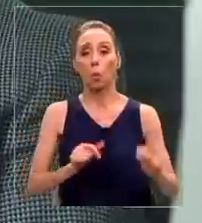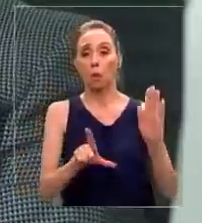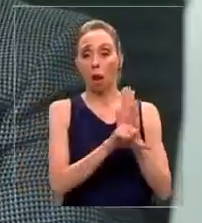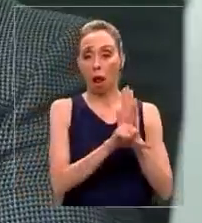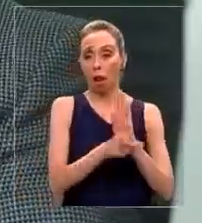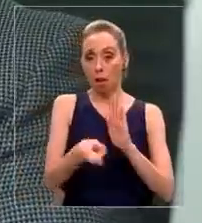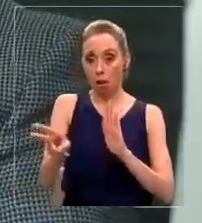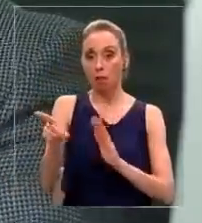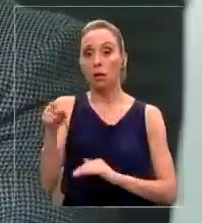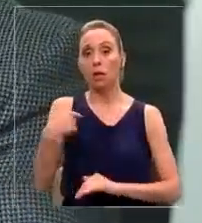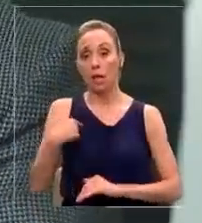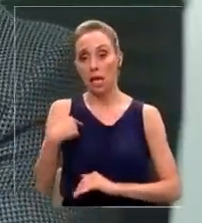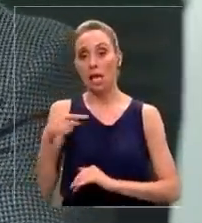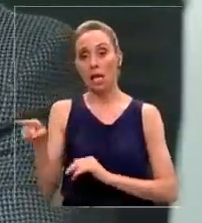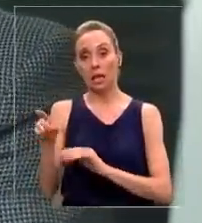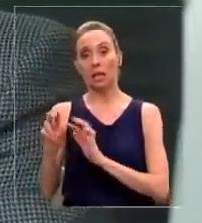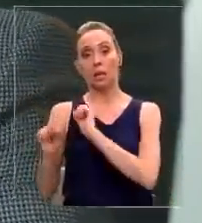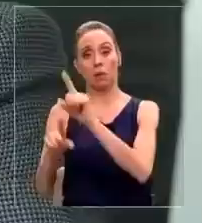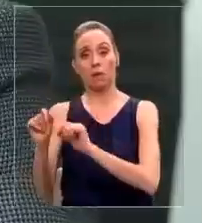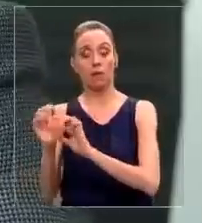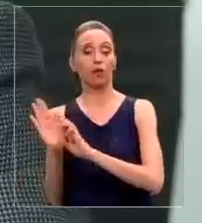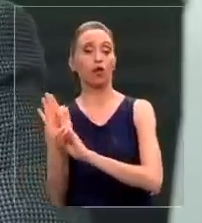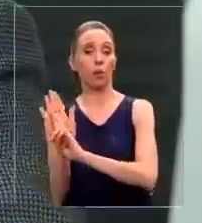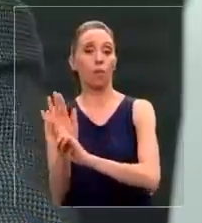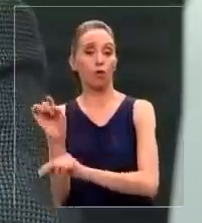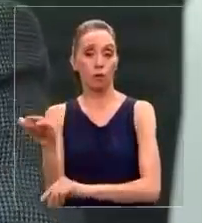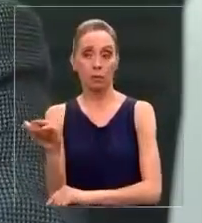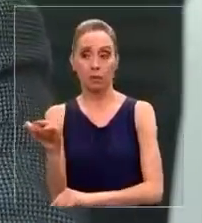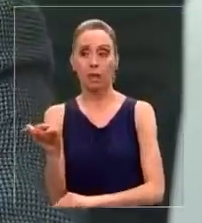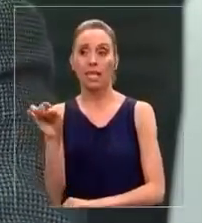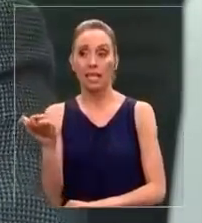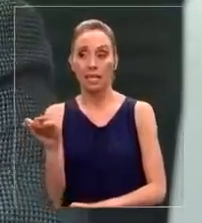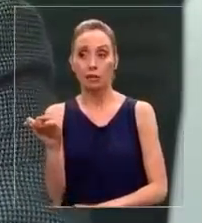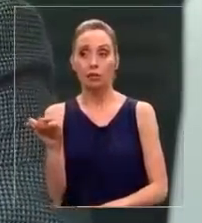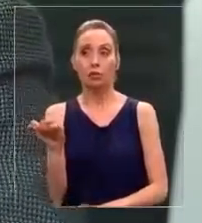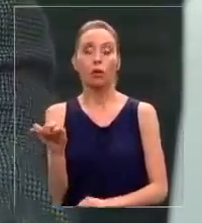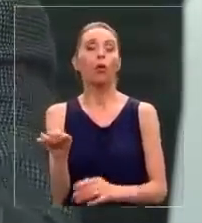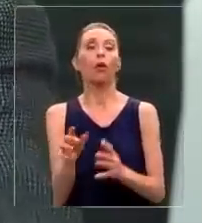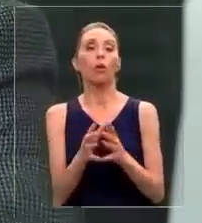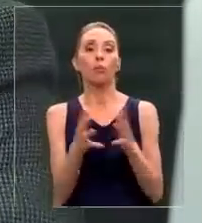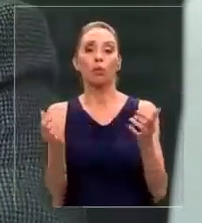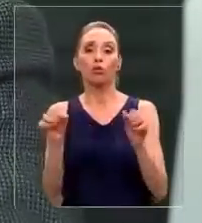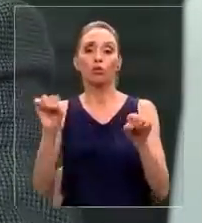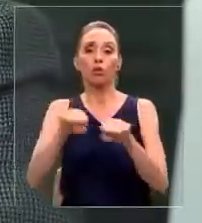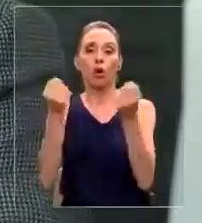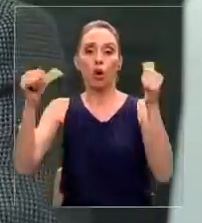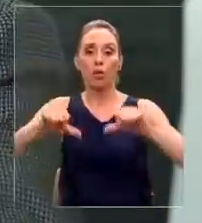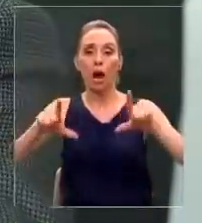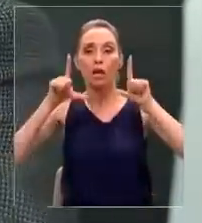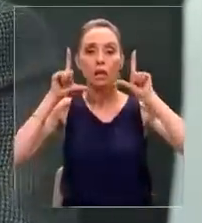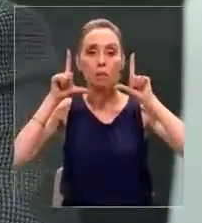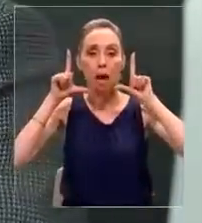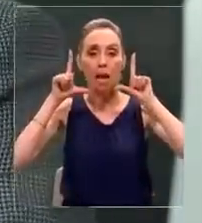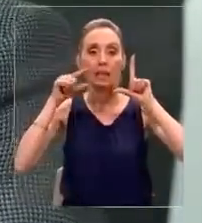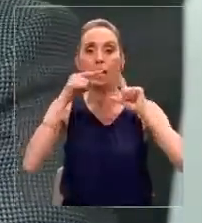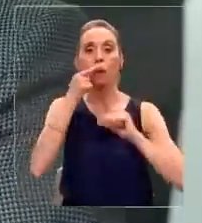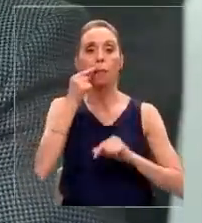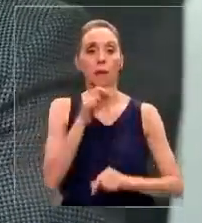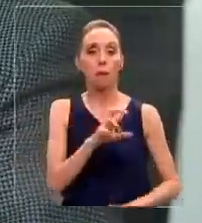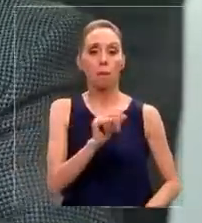representado. ¿Ya? Esa intención le ha causado un daño tremendo a la imagen de él y su